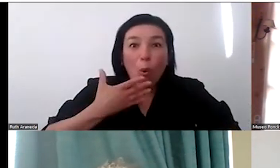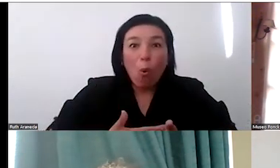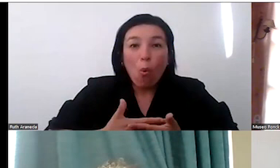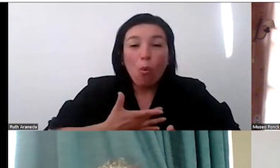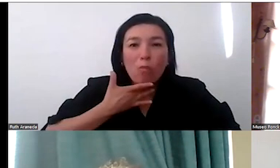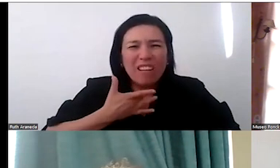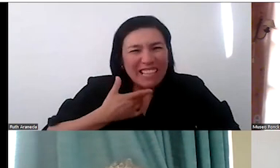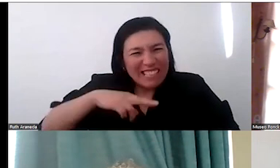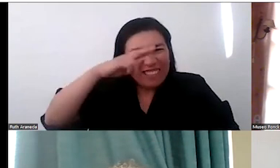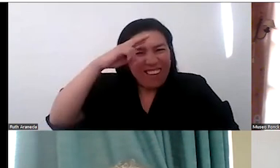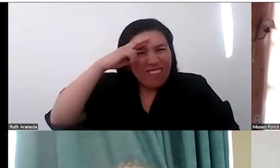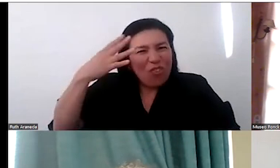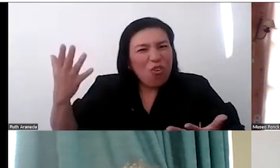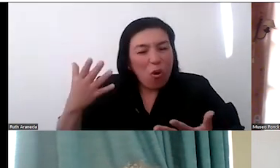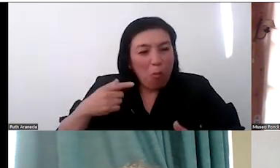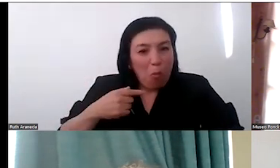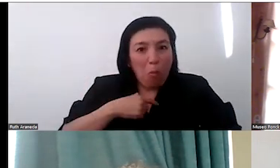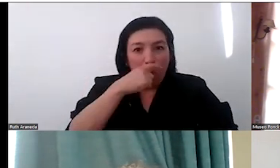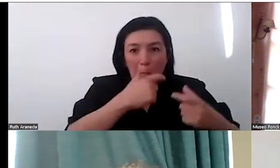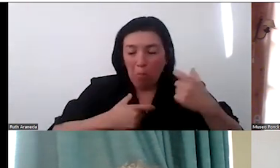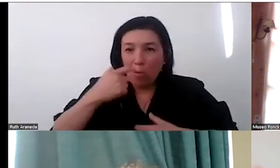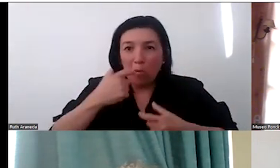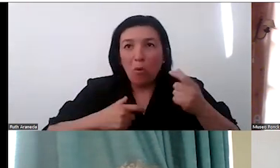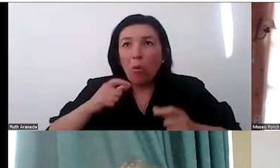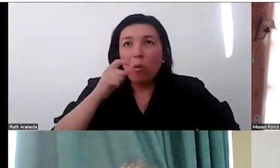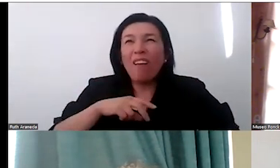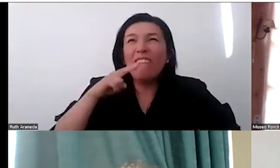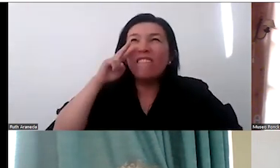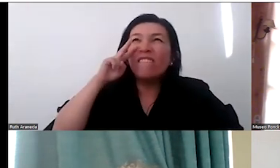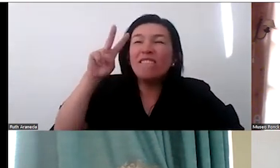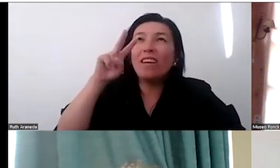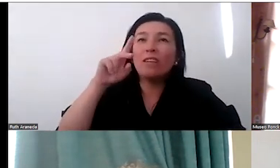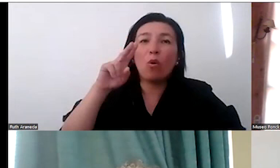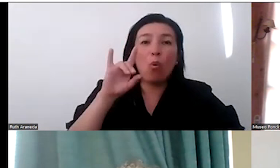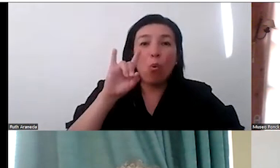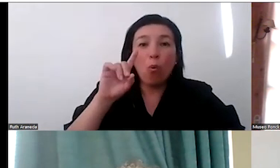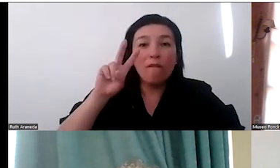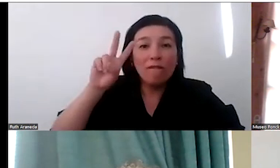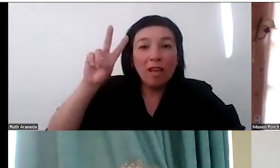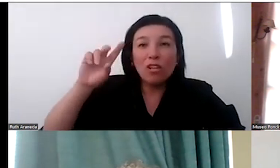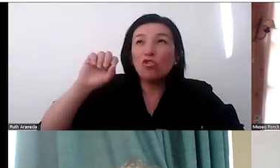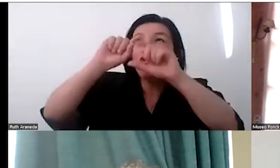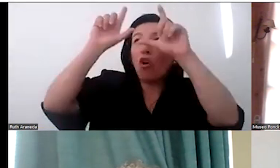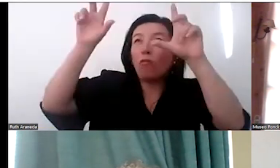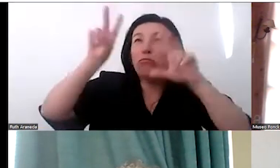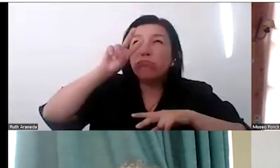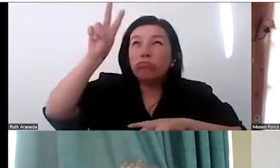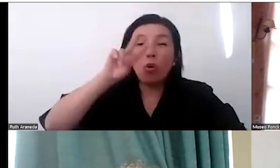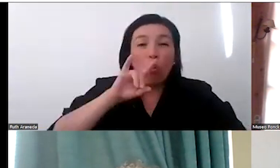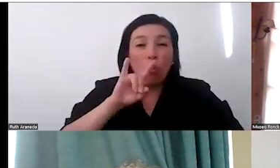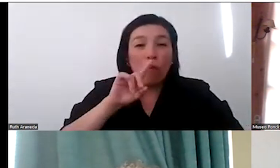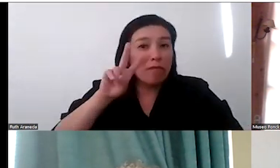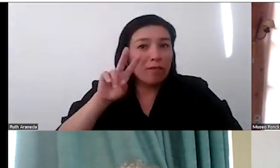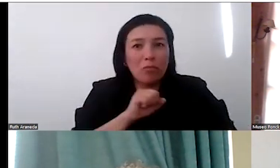muy raro, cómo nosotros nunca vamos a poder ver, por mucho que tengamos la tecnología de cómo se verían los rayos